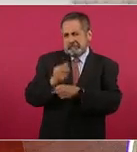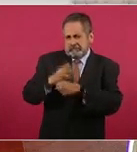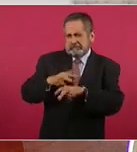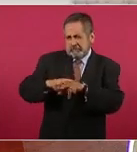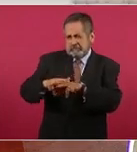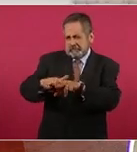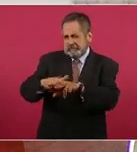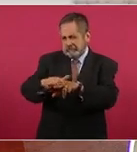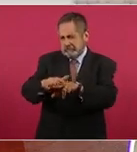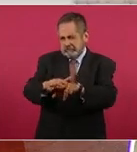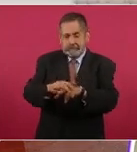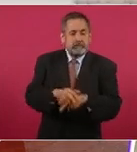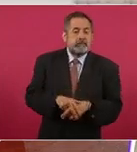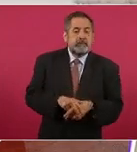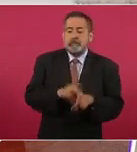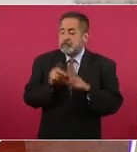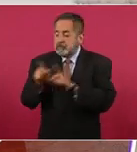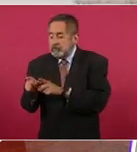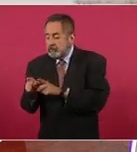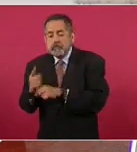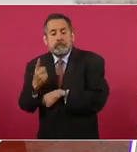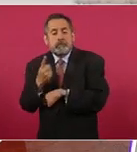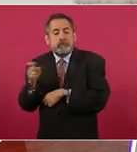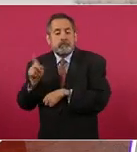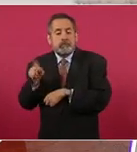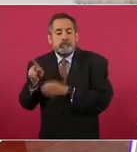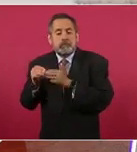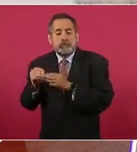y no estamos trabajando en 100?